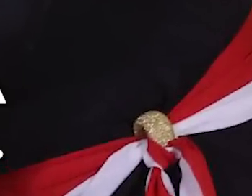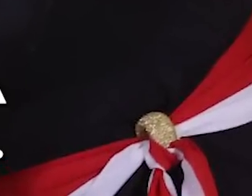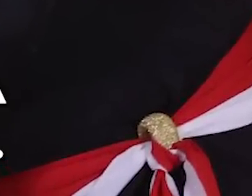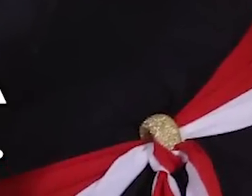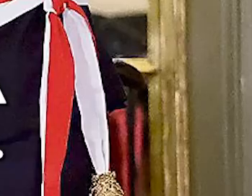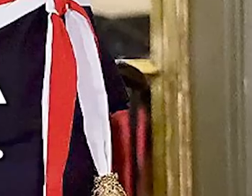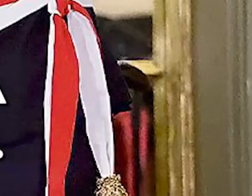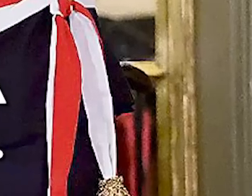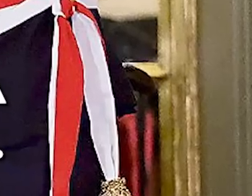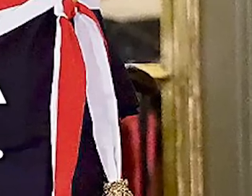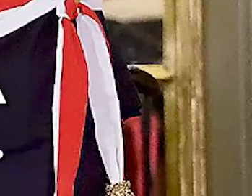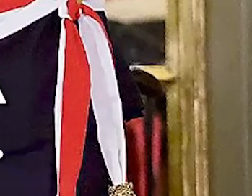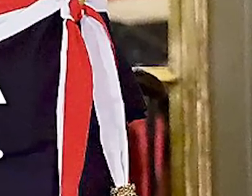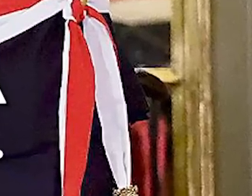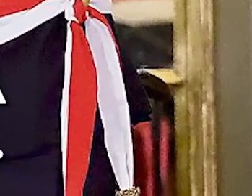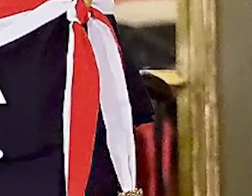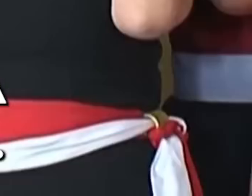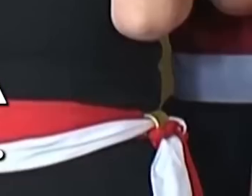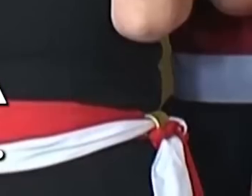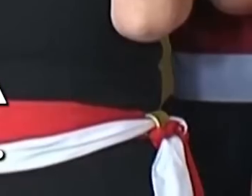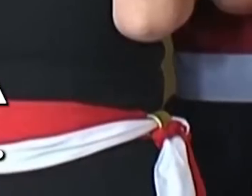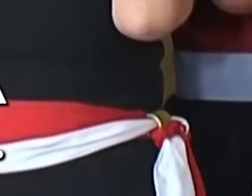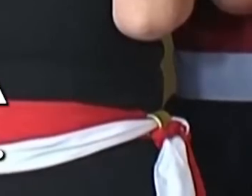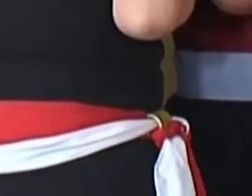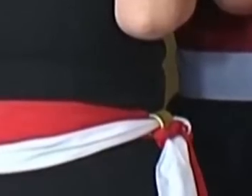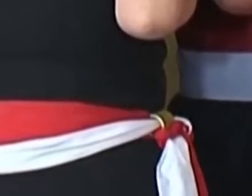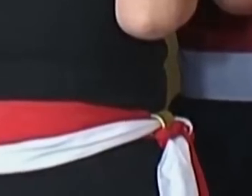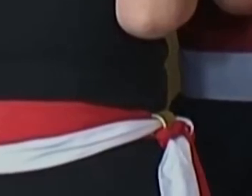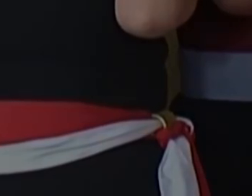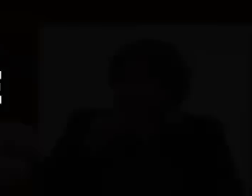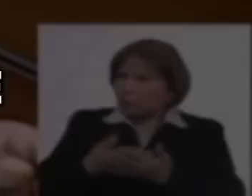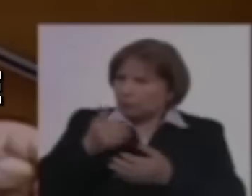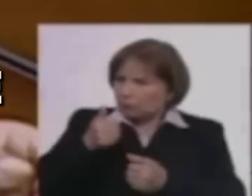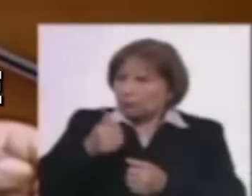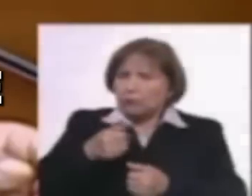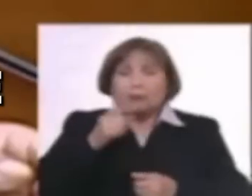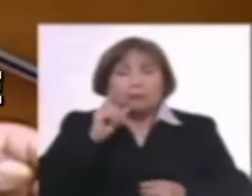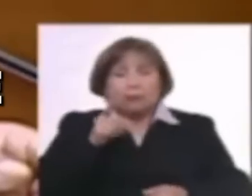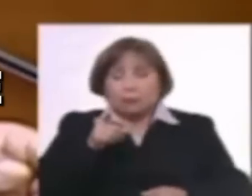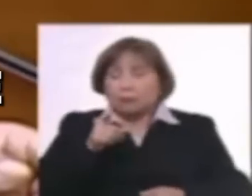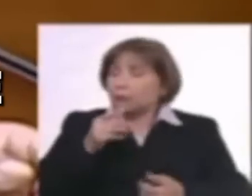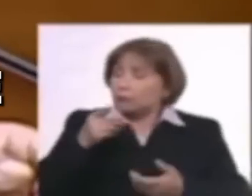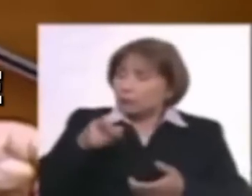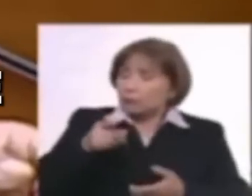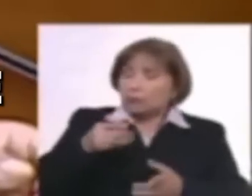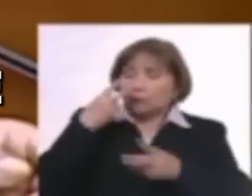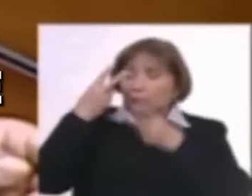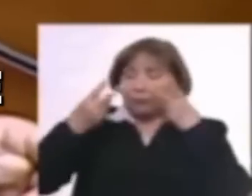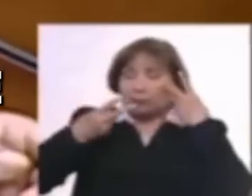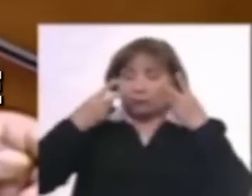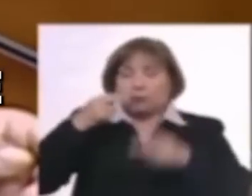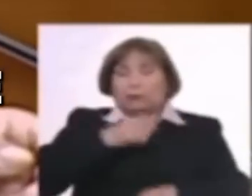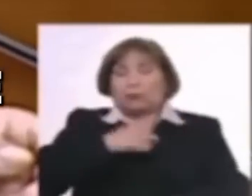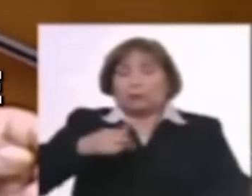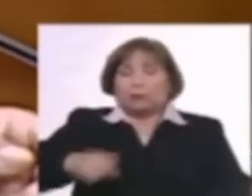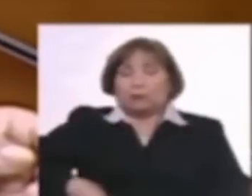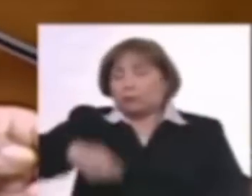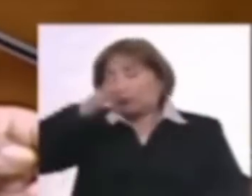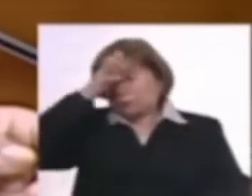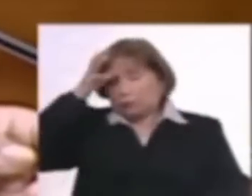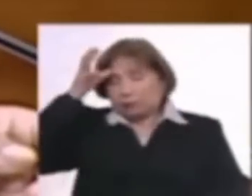y asesoraron en la segunda vuelta al expresidente. ¿Usted ha visitado al presidente Pedro